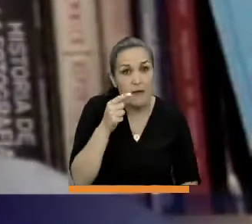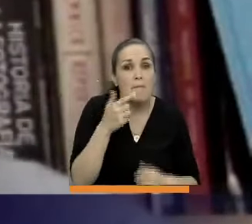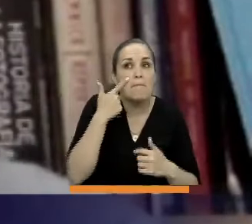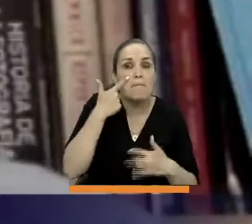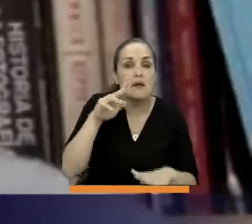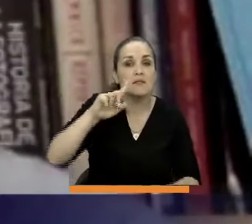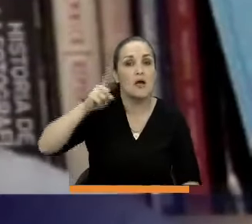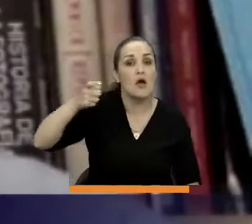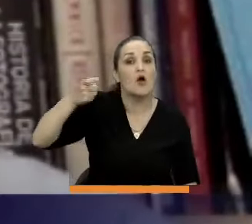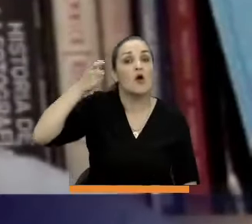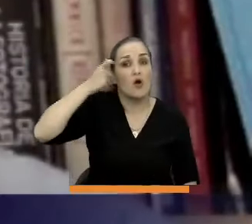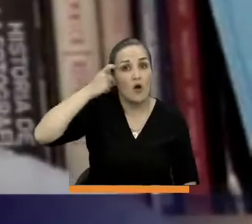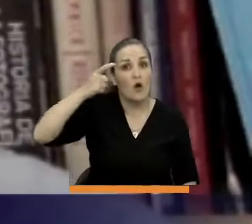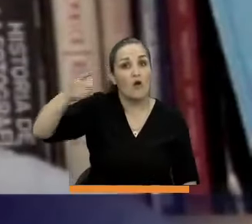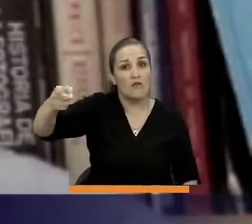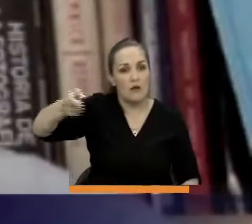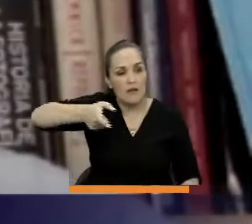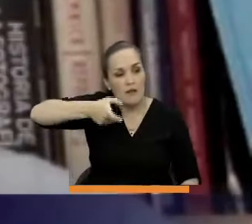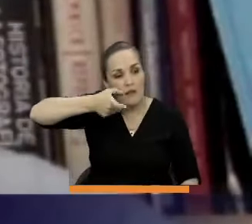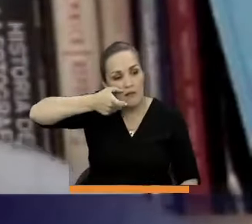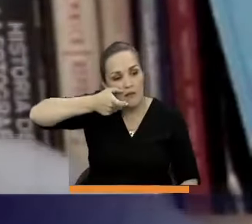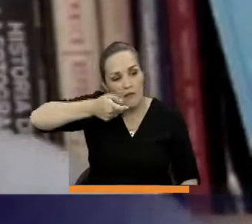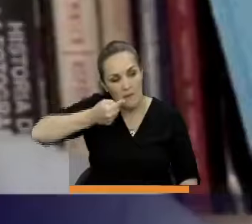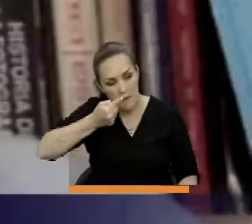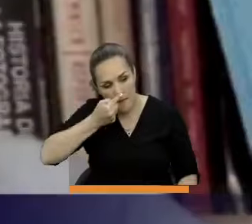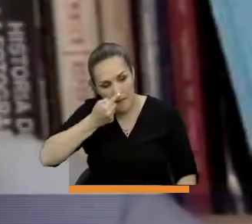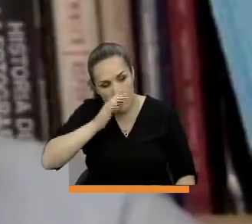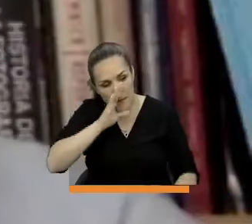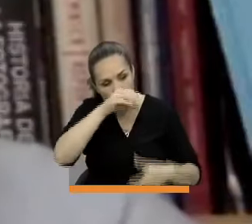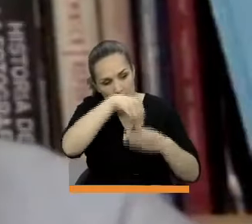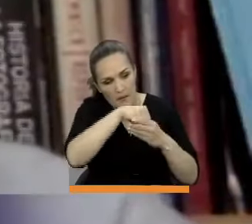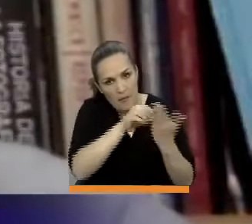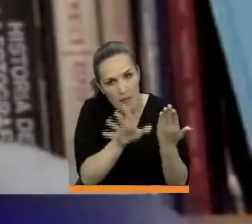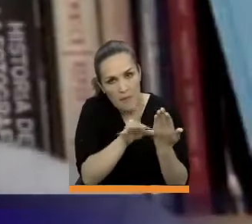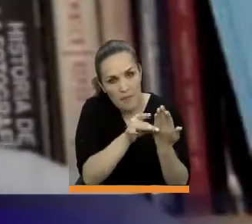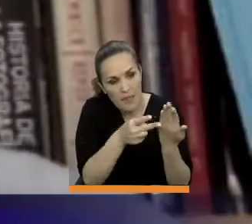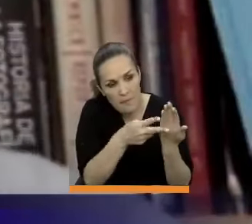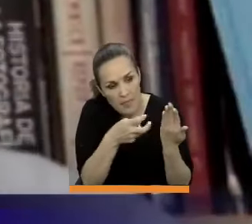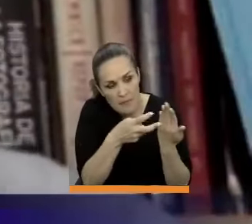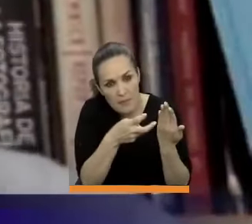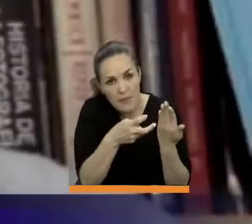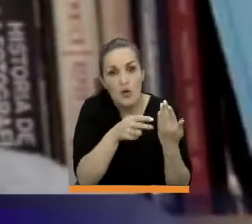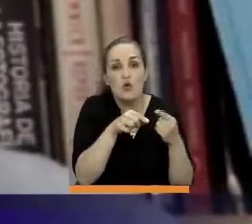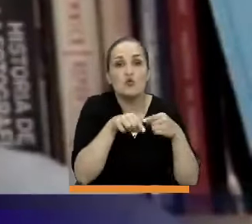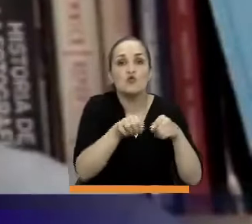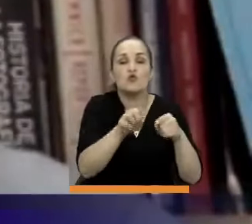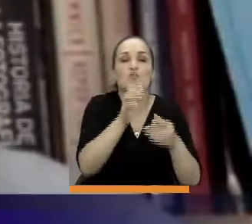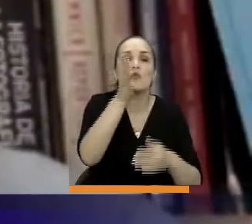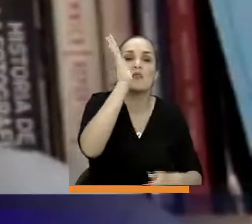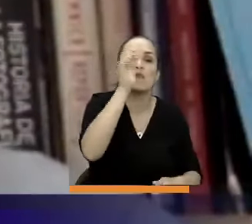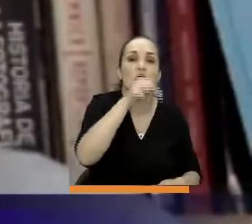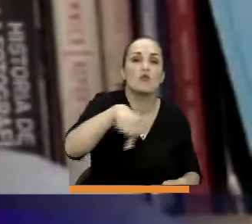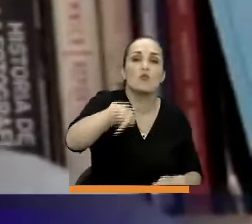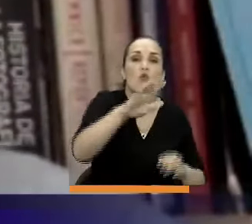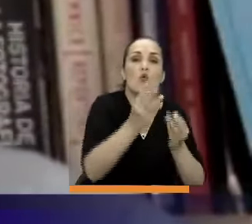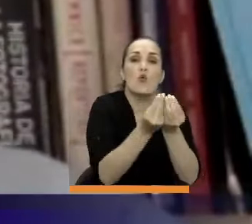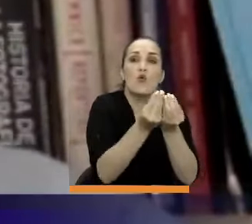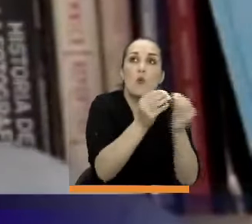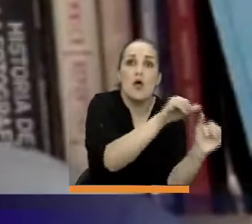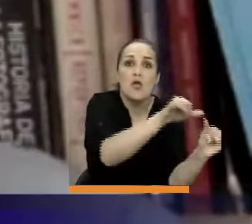gobierno también estaba haciendo espionaje a la gente, a sus mismos diputados, es decir, a los mismos políticos de su